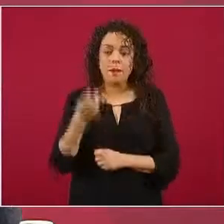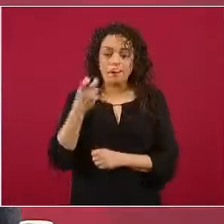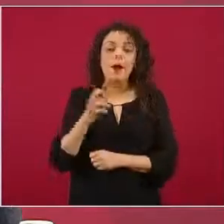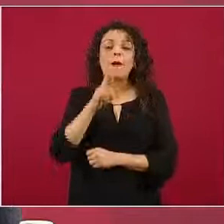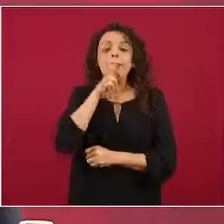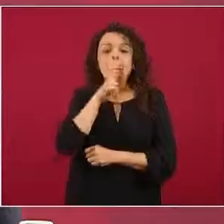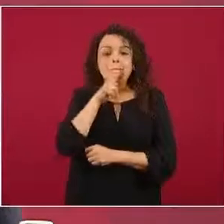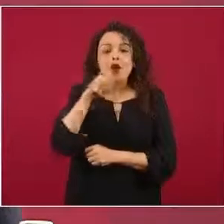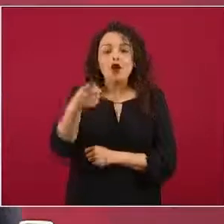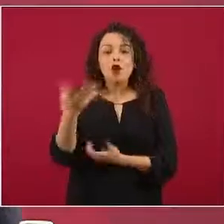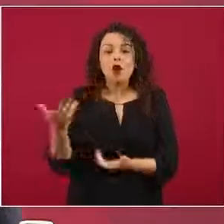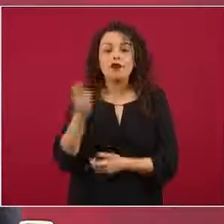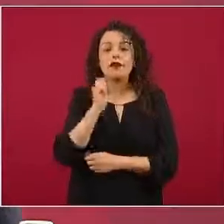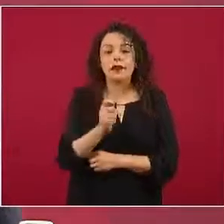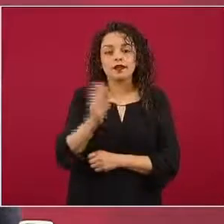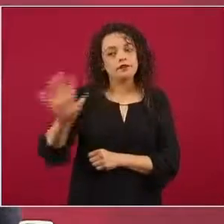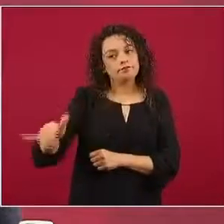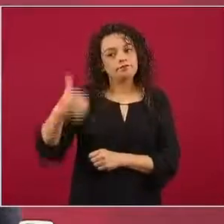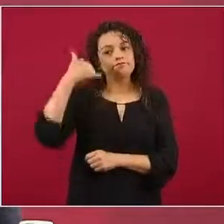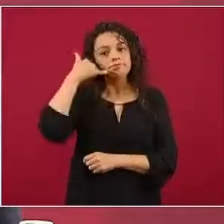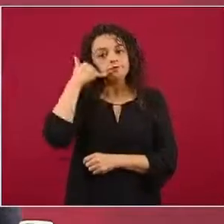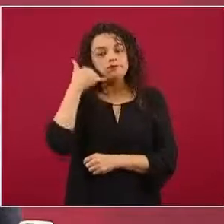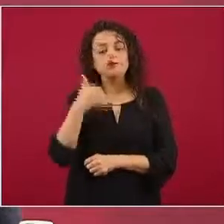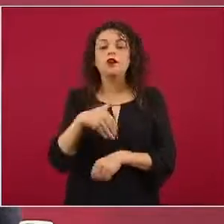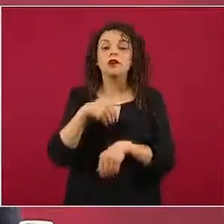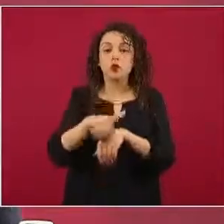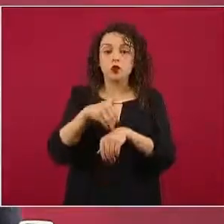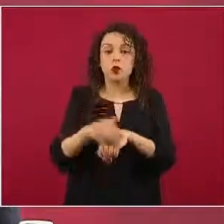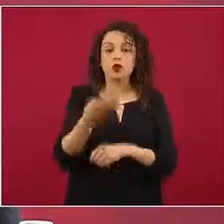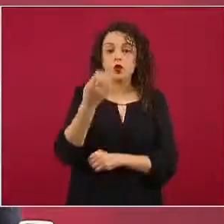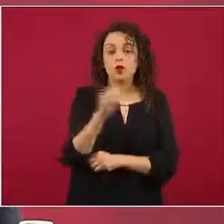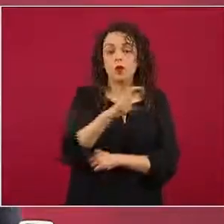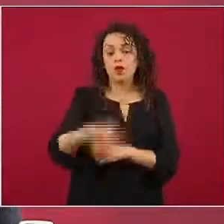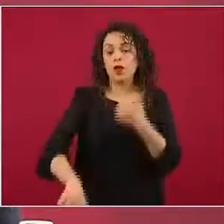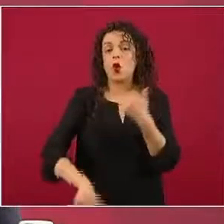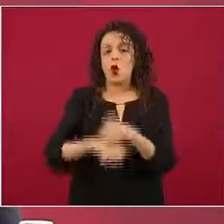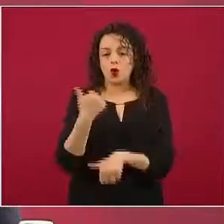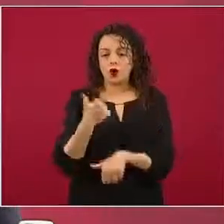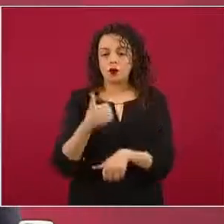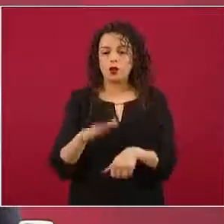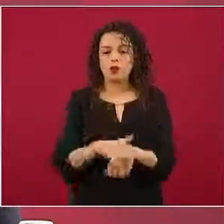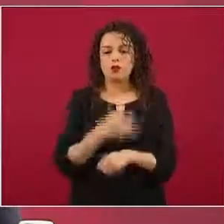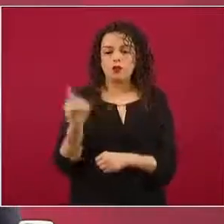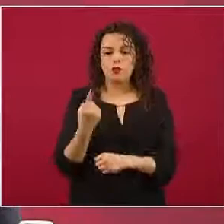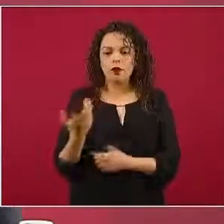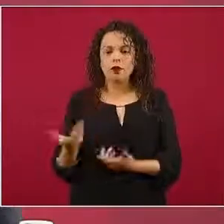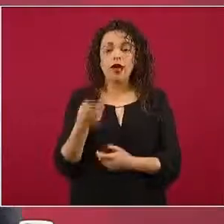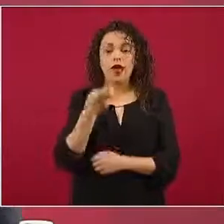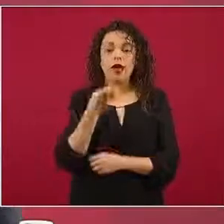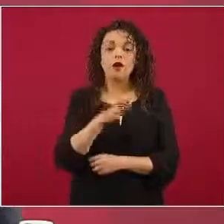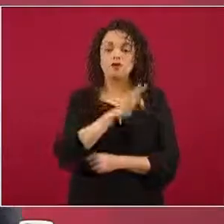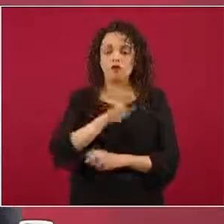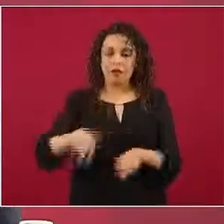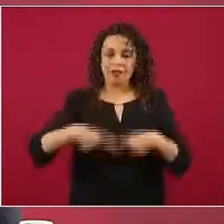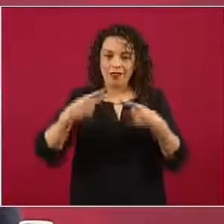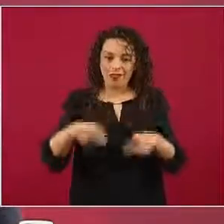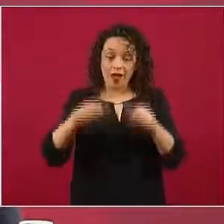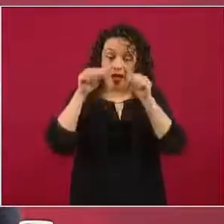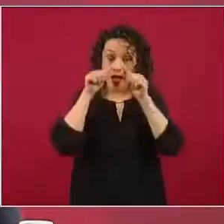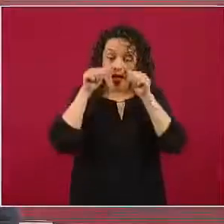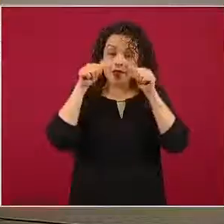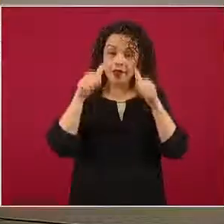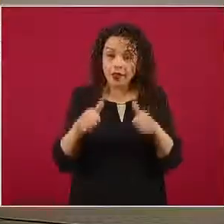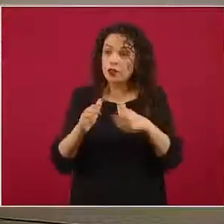llamar en un momento al 911. Uno, porque entonces podré recibir atención